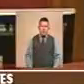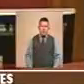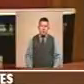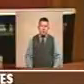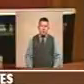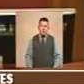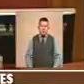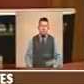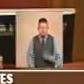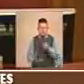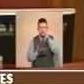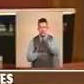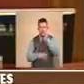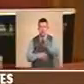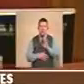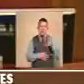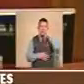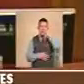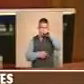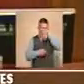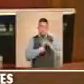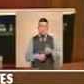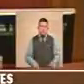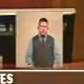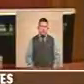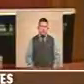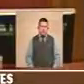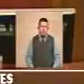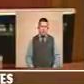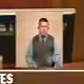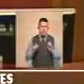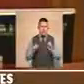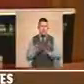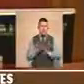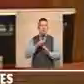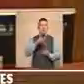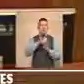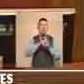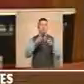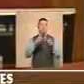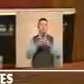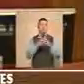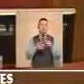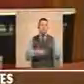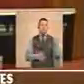del presupuesto nacional, y de esta manera poder resarcir